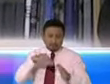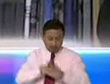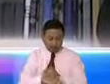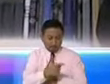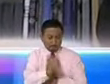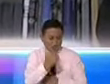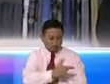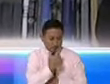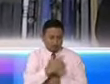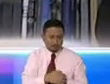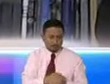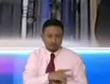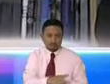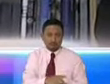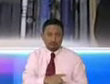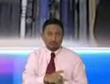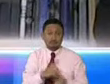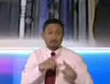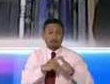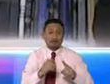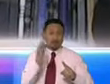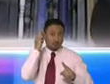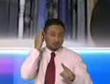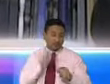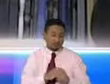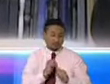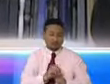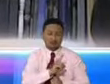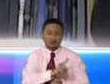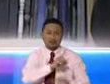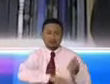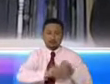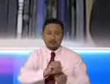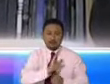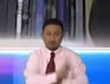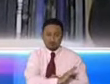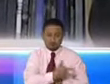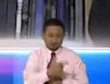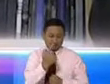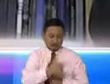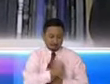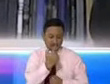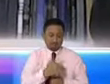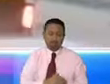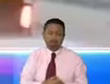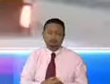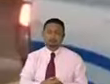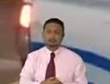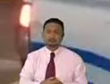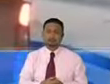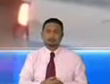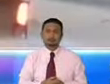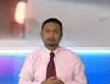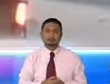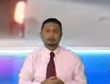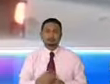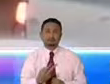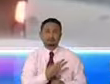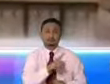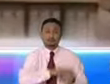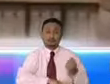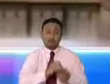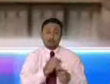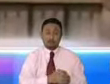fuego, tanto a su expareja cuanto a la persona que se encontraba ahí en el domicilio. Los hermanos fueron alcanzados por